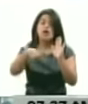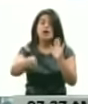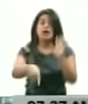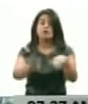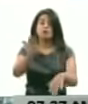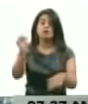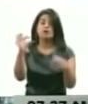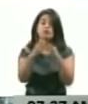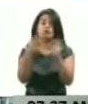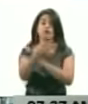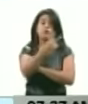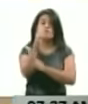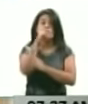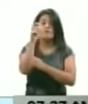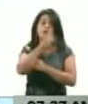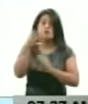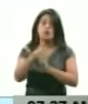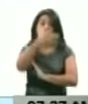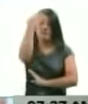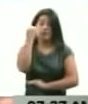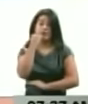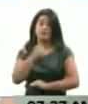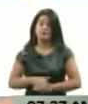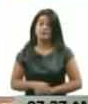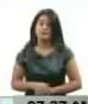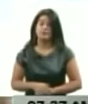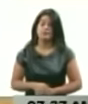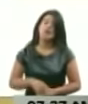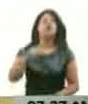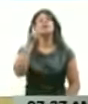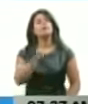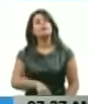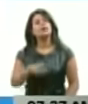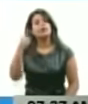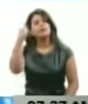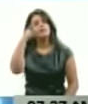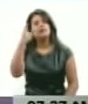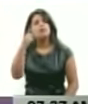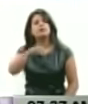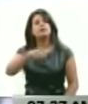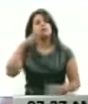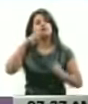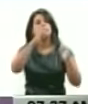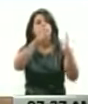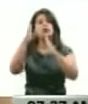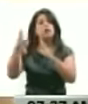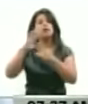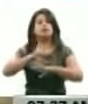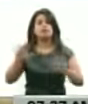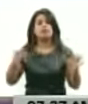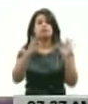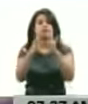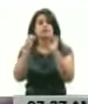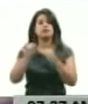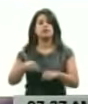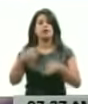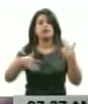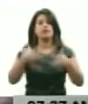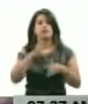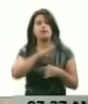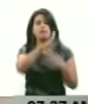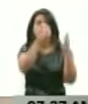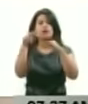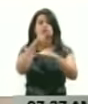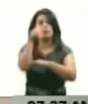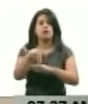Miranda. También hay otra fecha importante, nos lo decías, el Día del Bibliotecólogo, que también se enmarca en todas estas dos semanas de actividades de la Biblioteca Nacional. Ese día,